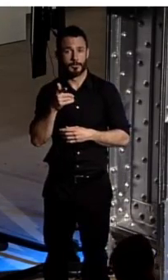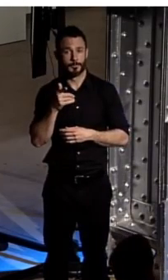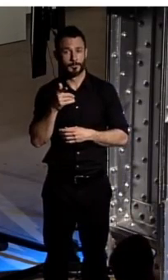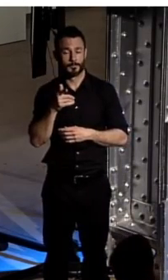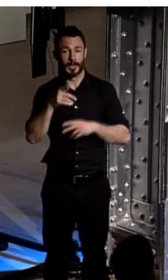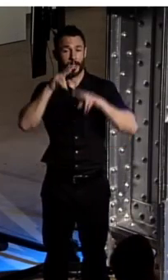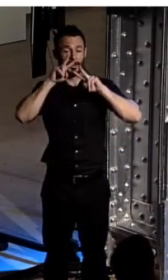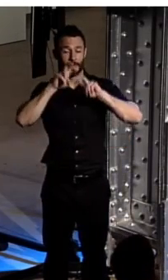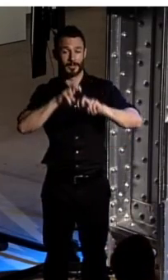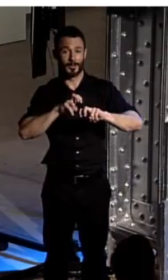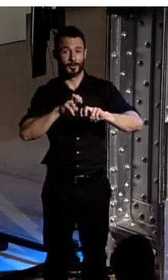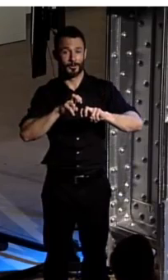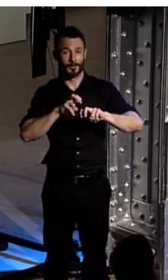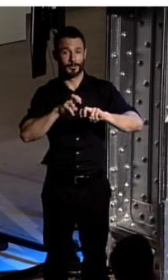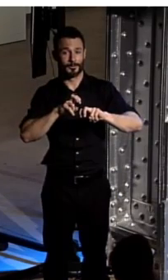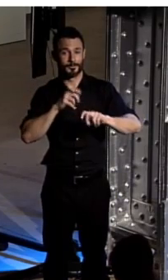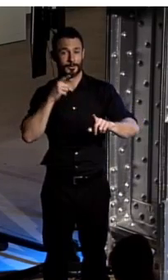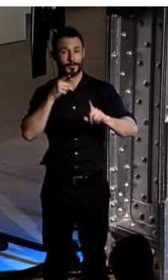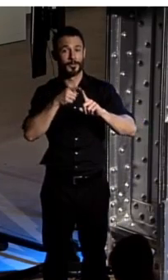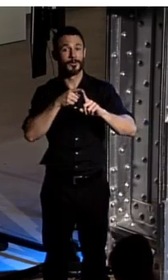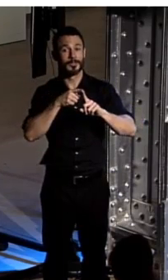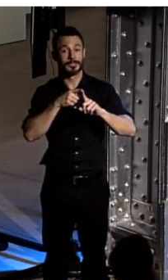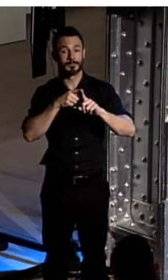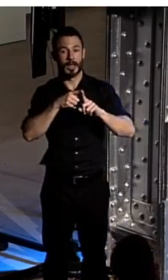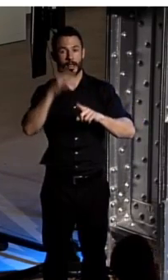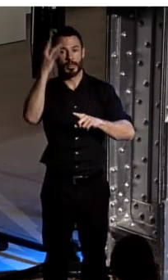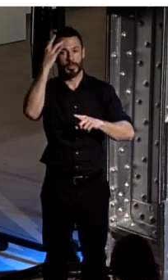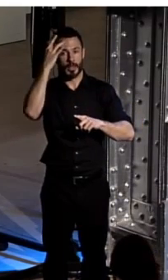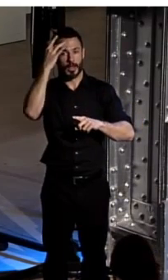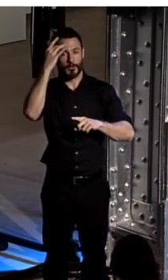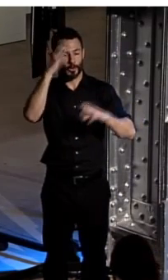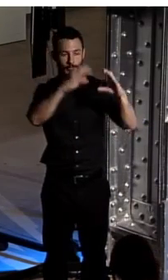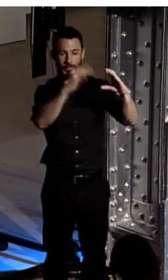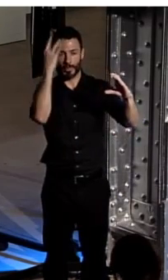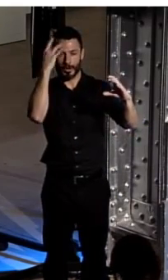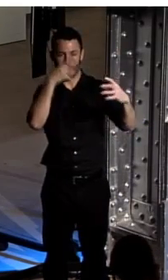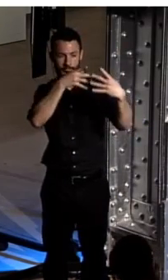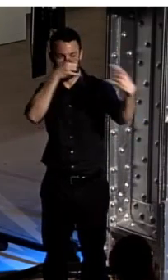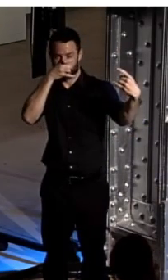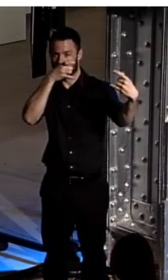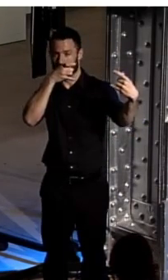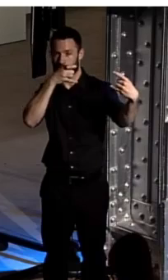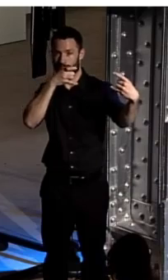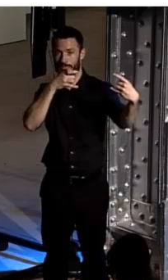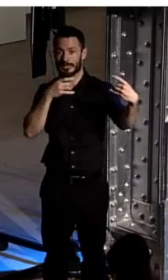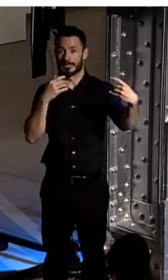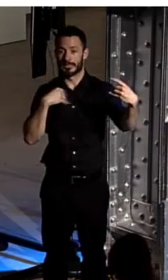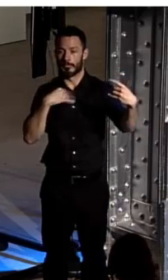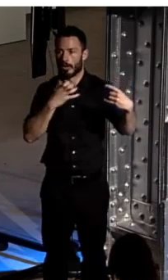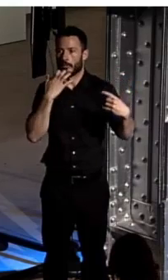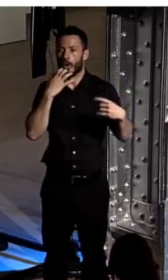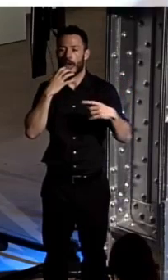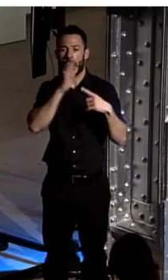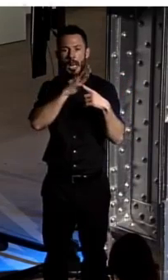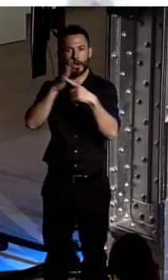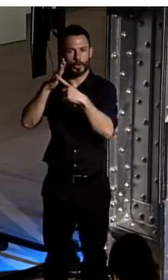las aspiraciones es el poder tener la comunicación de cerebro a cerebro. De hecho, ya se pueden pilotar helicópteros, por